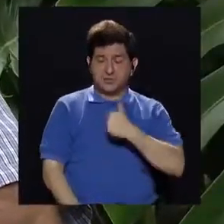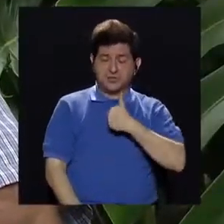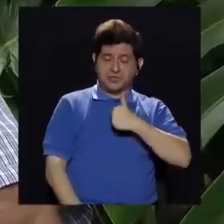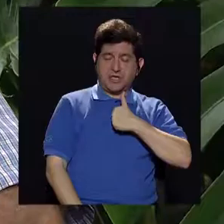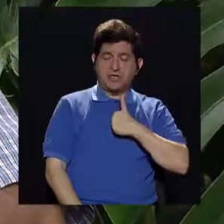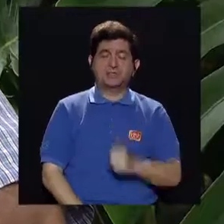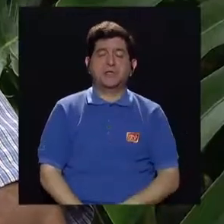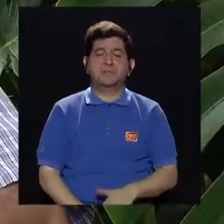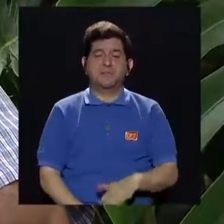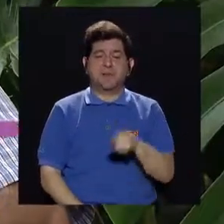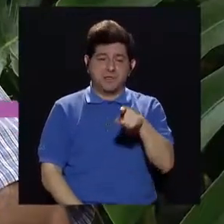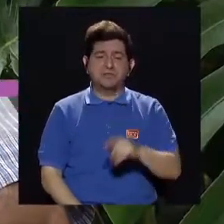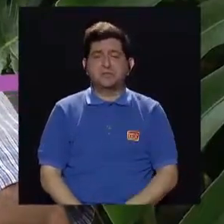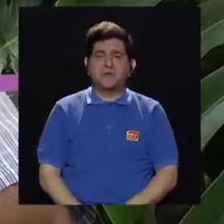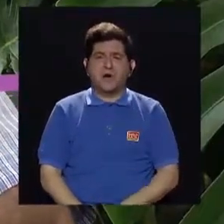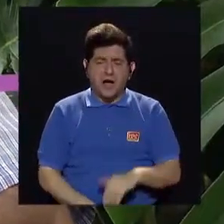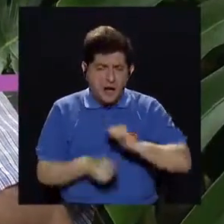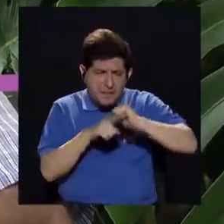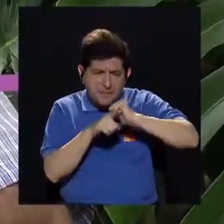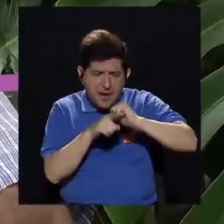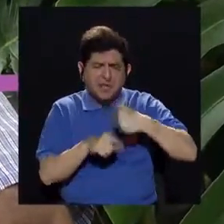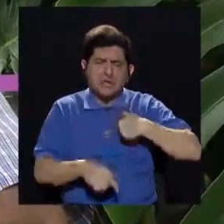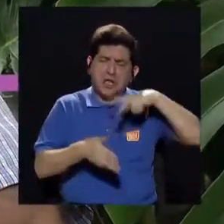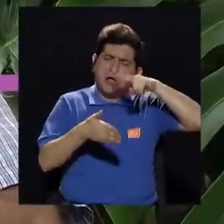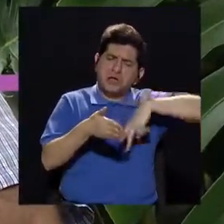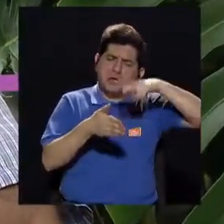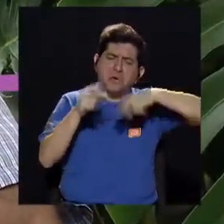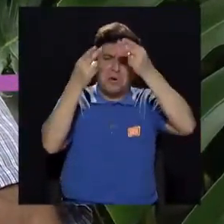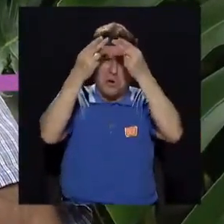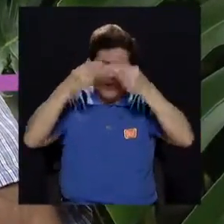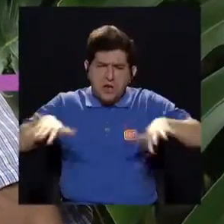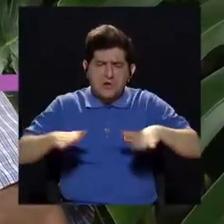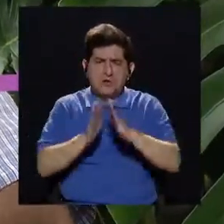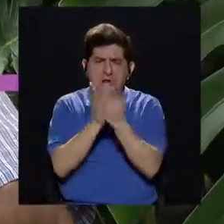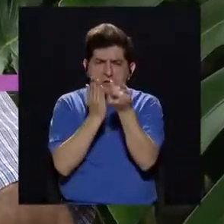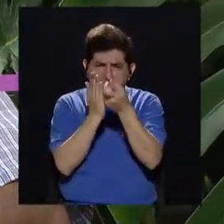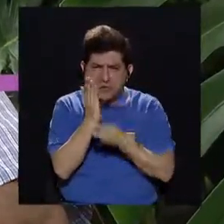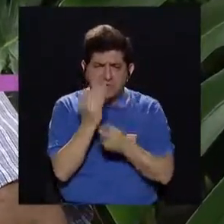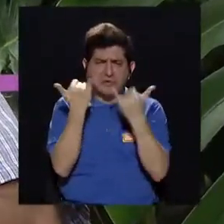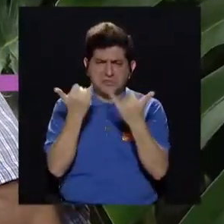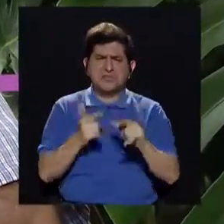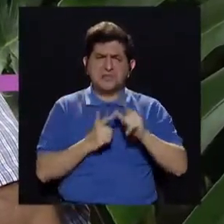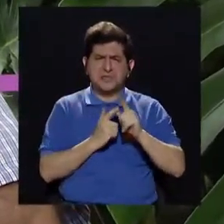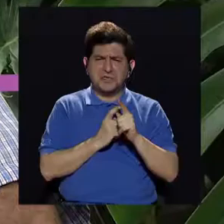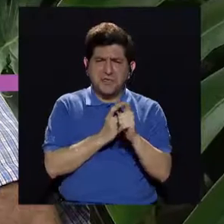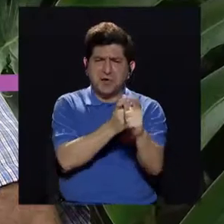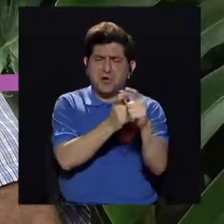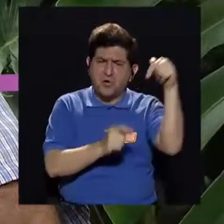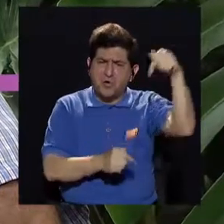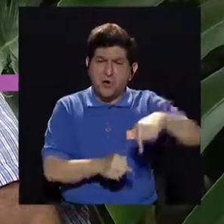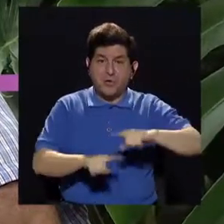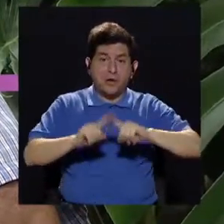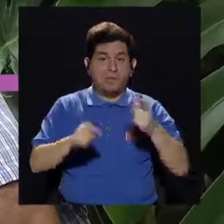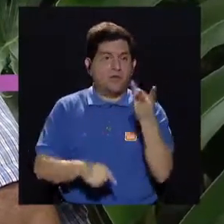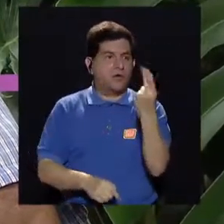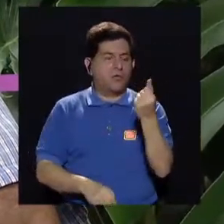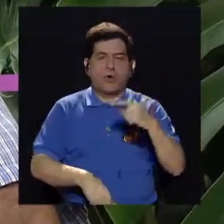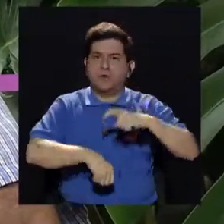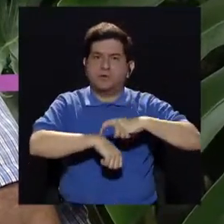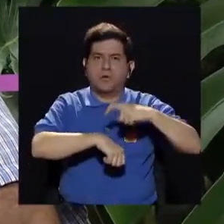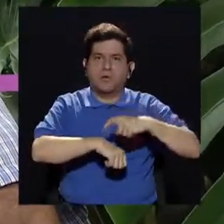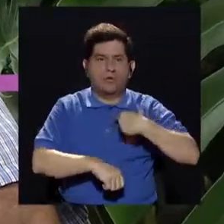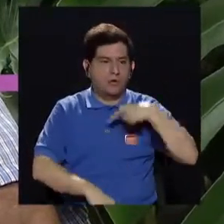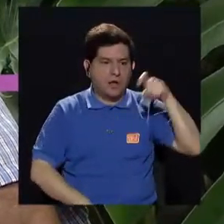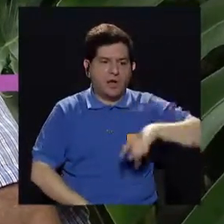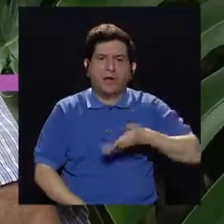autoentrena. Autoentrena es porque leí en alguna revista uh-huh. o lo leí en internet de que empieza a correr ya hoy, ¿verdad? Sí, pero ¿cómo? ¿Cuánto? ¿A qué hora?